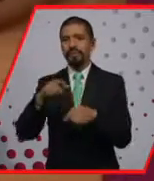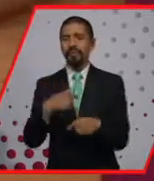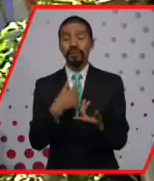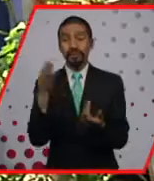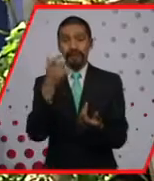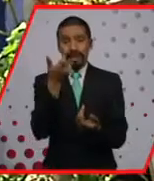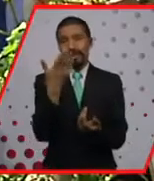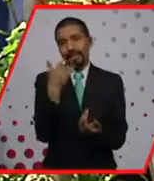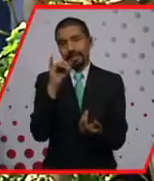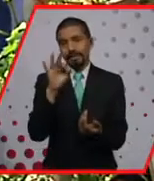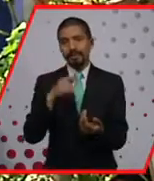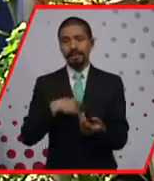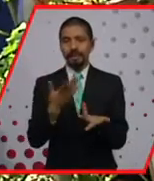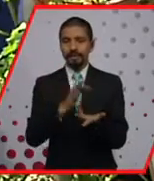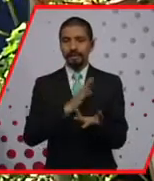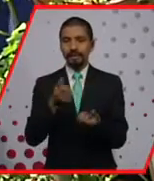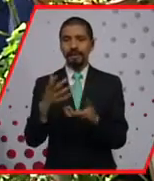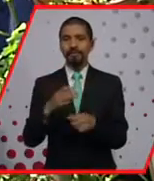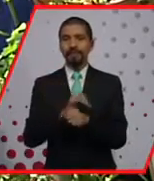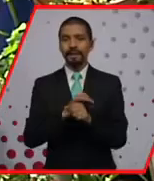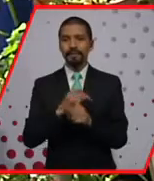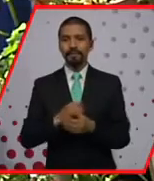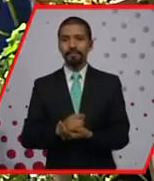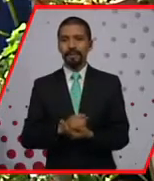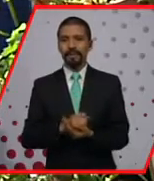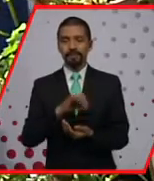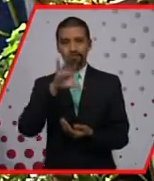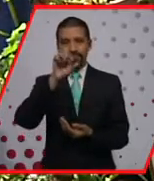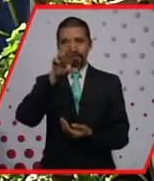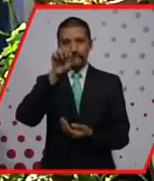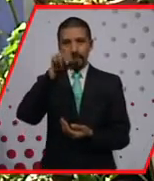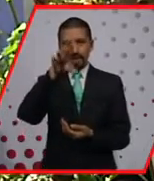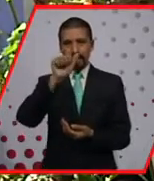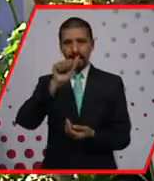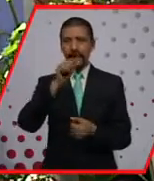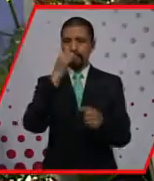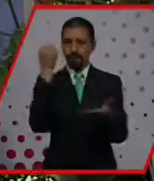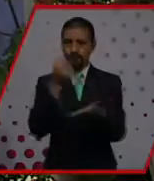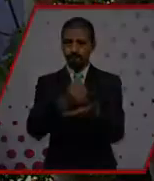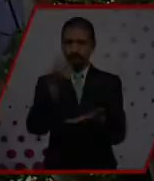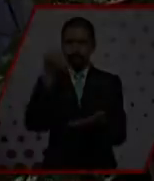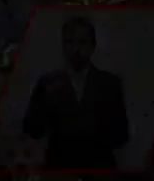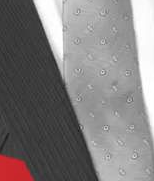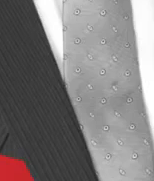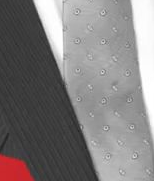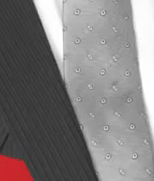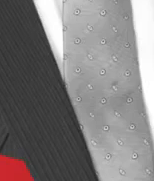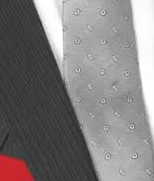principio. Con imágenes de Claudio Equigua, Carolina Castillo, a quien corresponda.